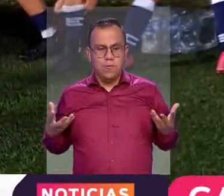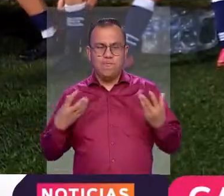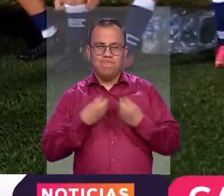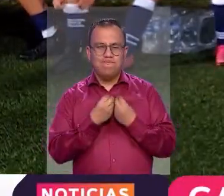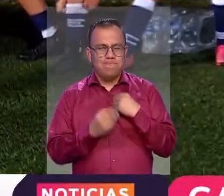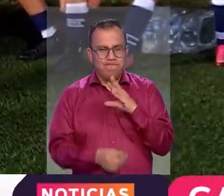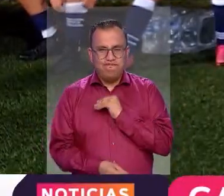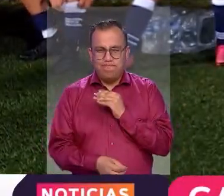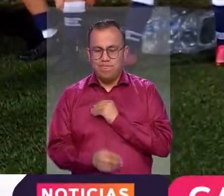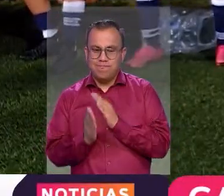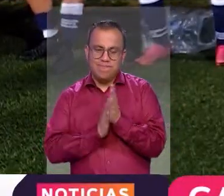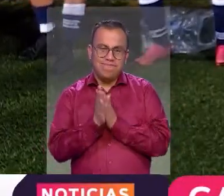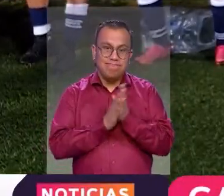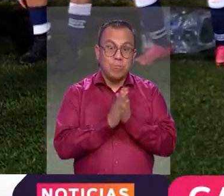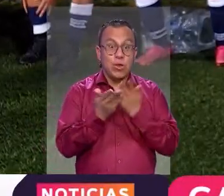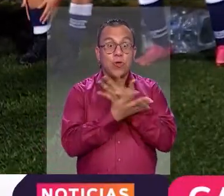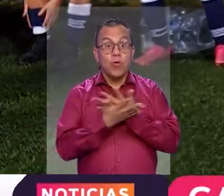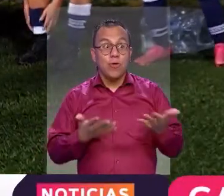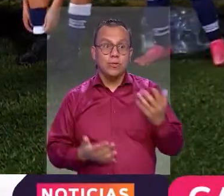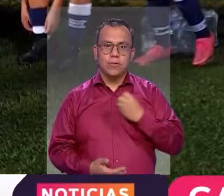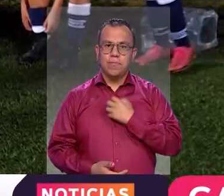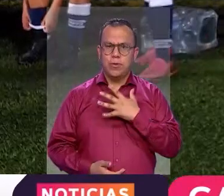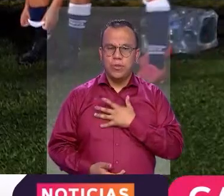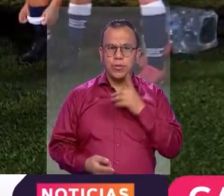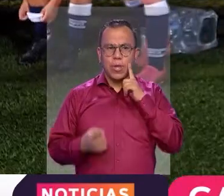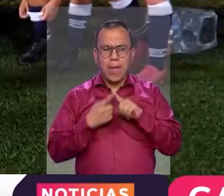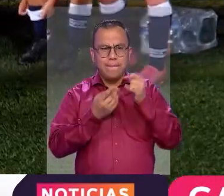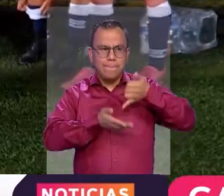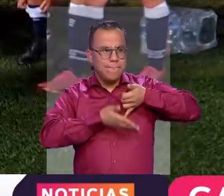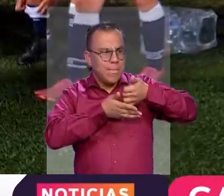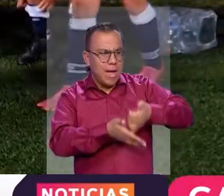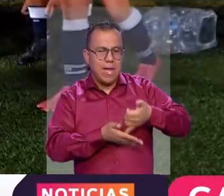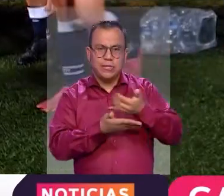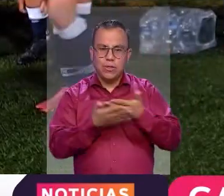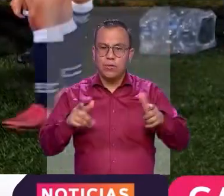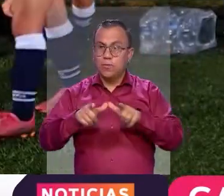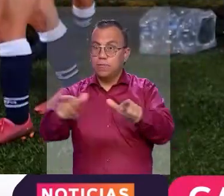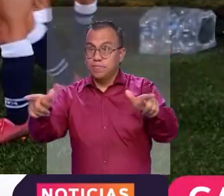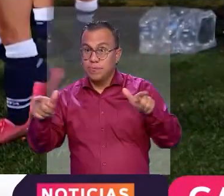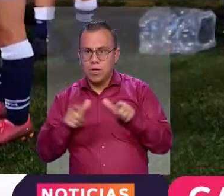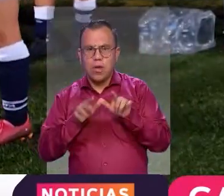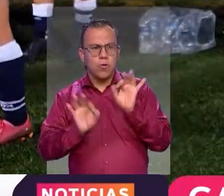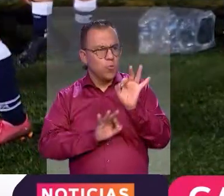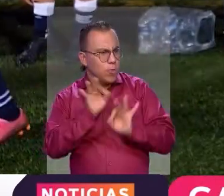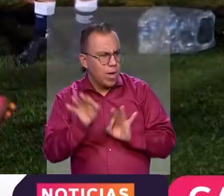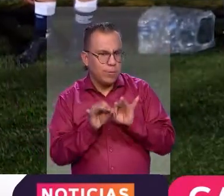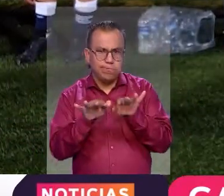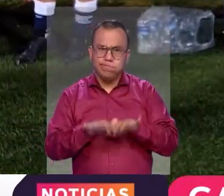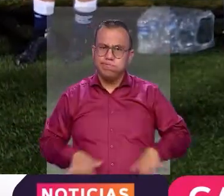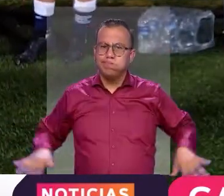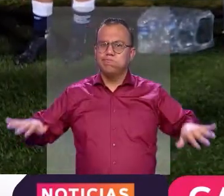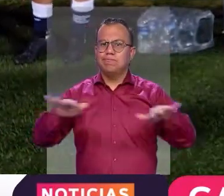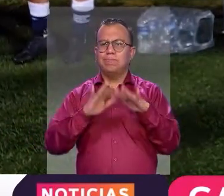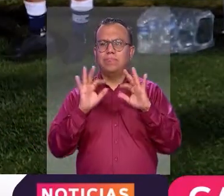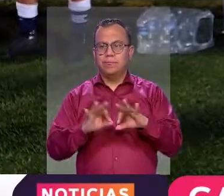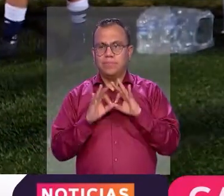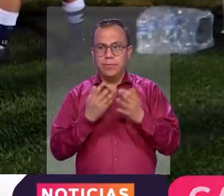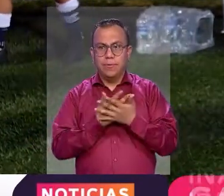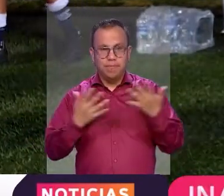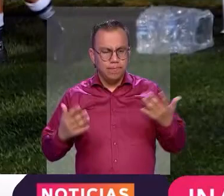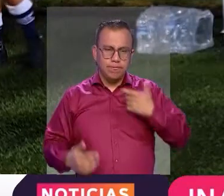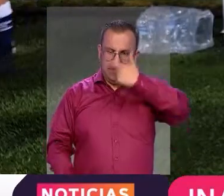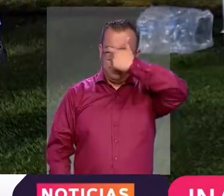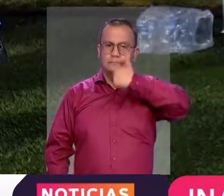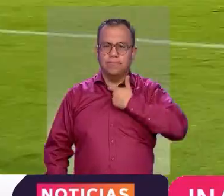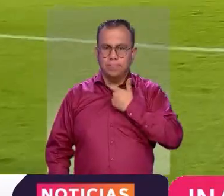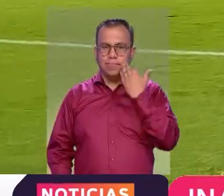emocionadas fueron muchas oportunidades muchos premios escenarios muy bien cuidados mucho mucha